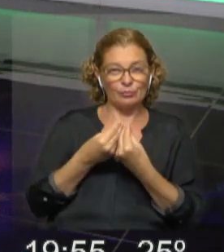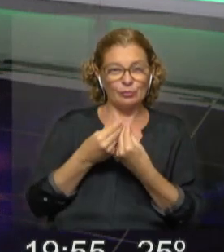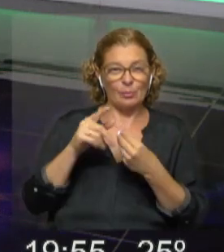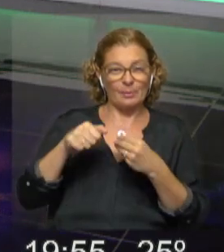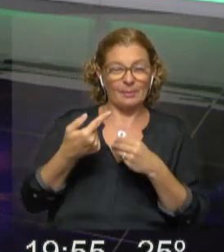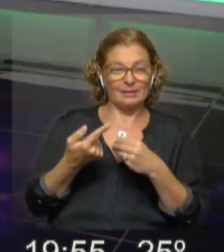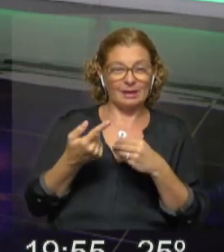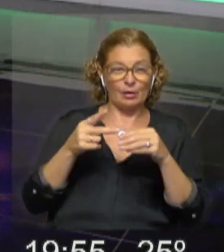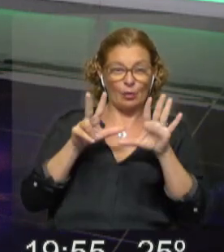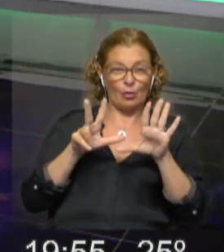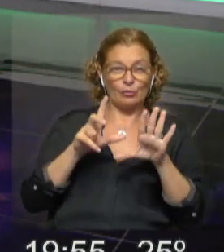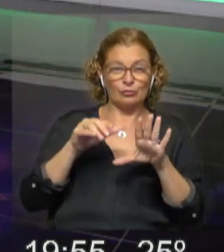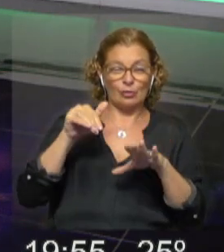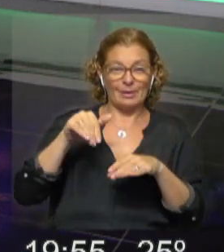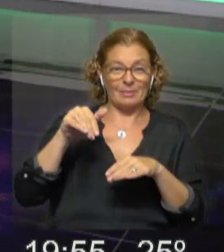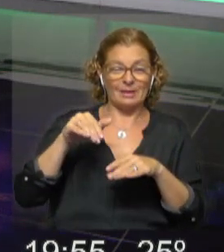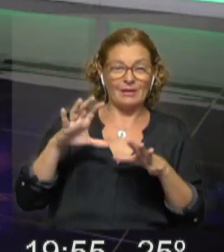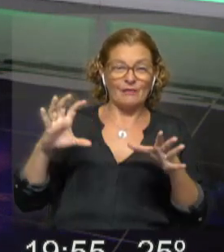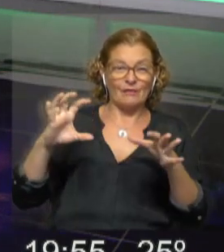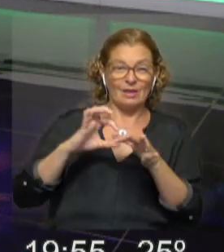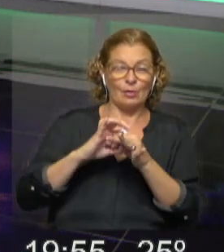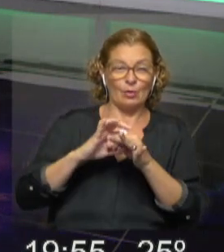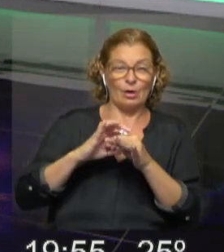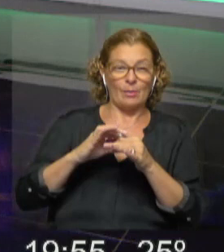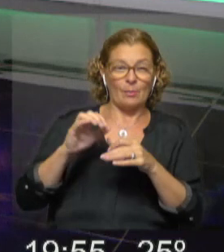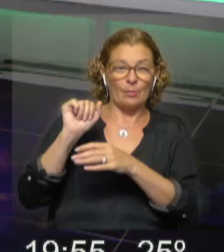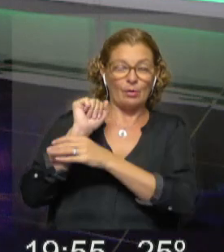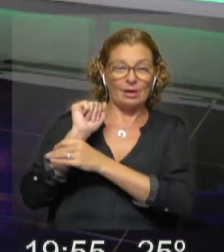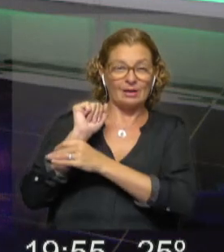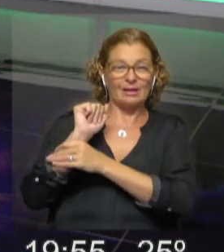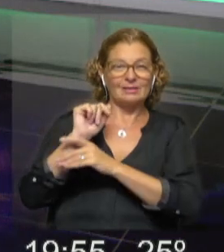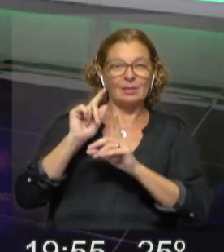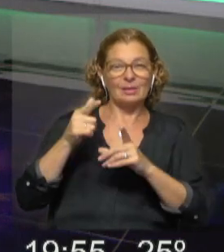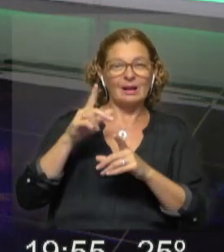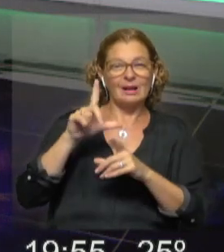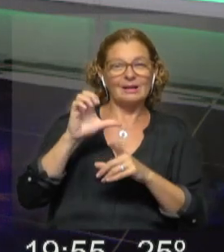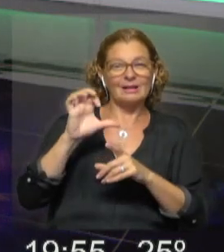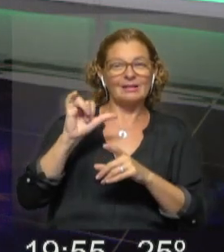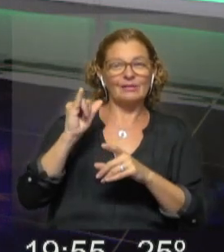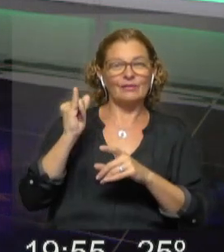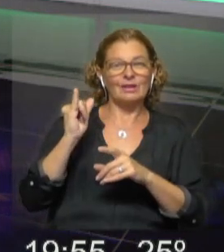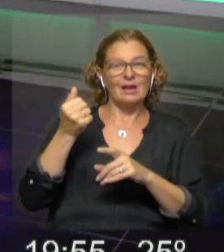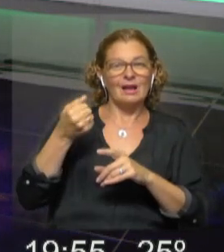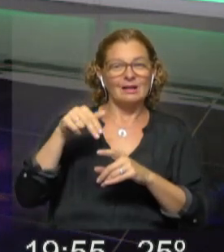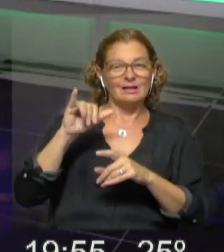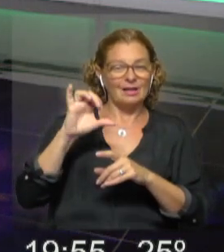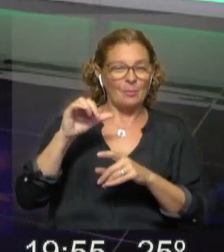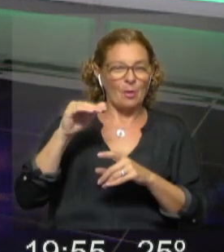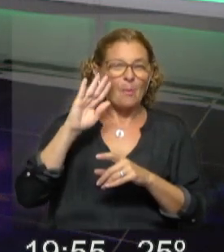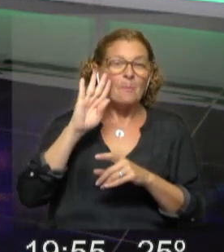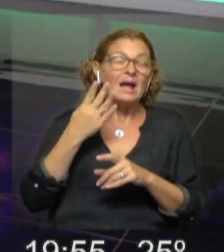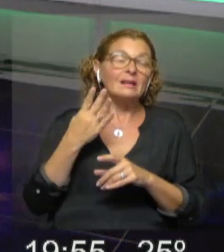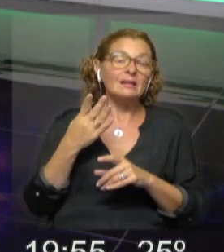mañana es 8M, es el vínculo entre el feminismo y el lesbianismo, que podrían parecer agendas que